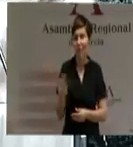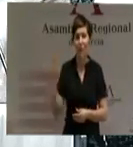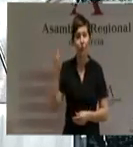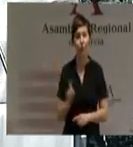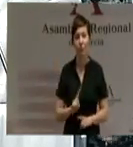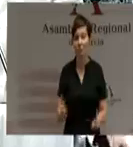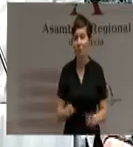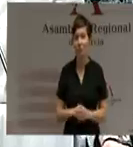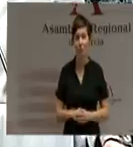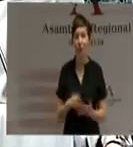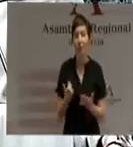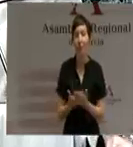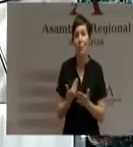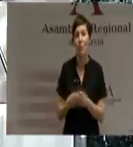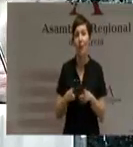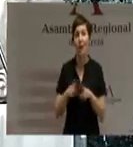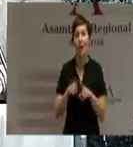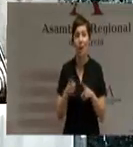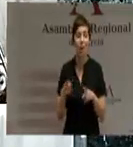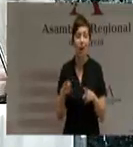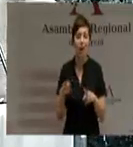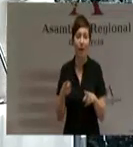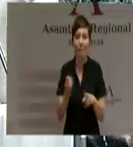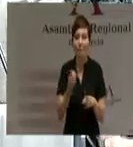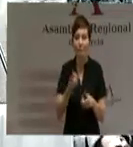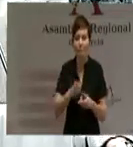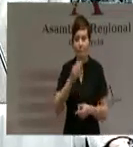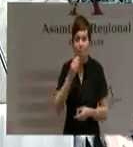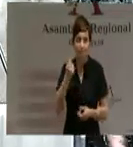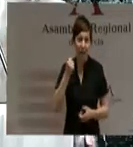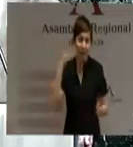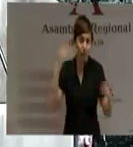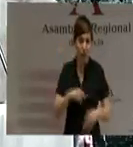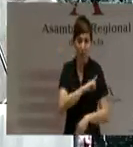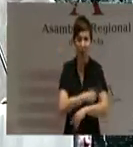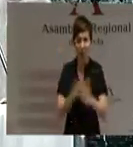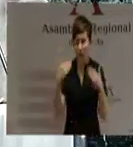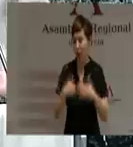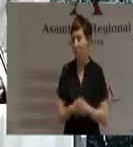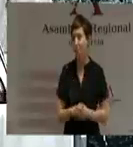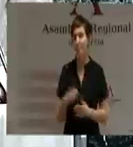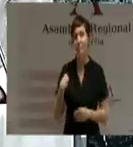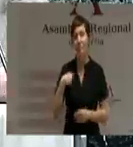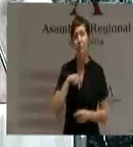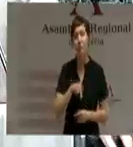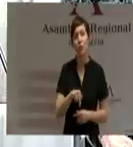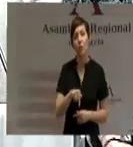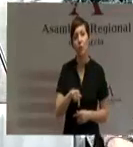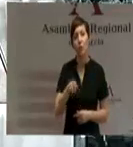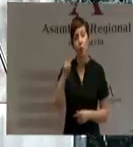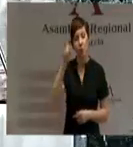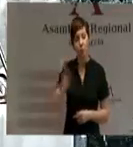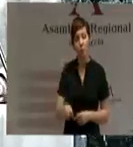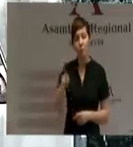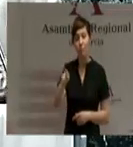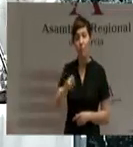demostrar su escasa valentía. Y ustedes siguen sin reconocer, usted sigue sin